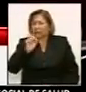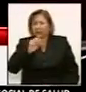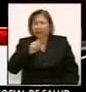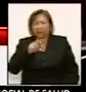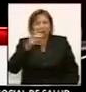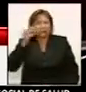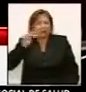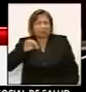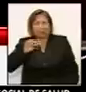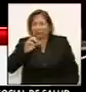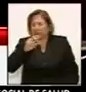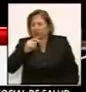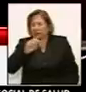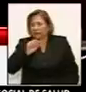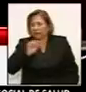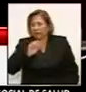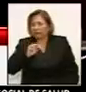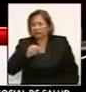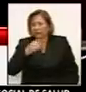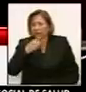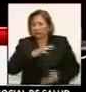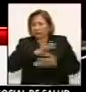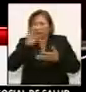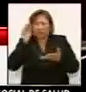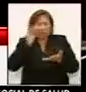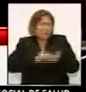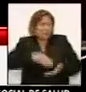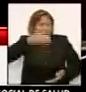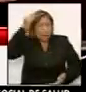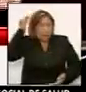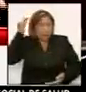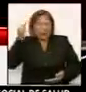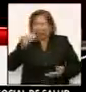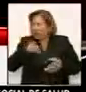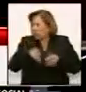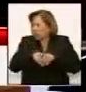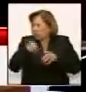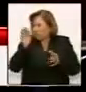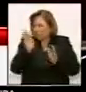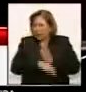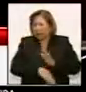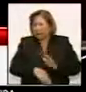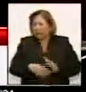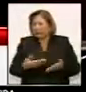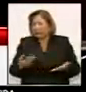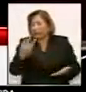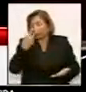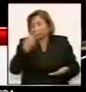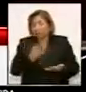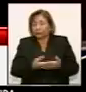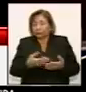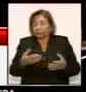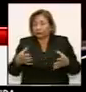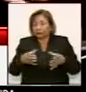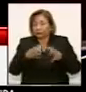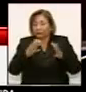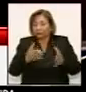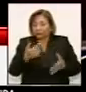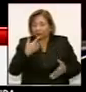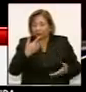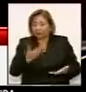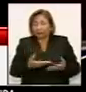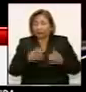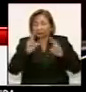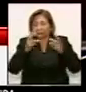época de Montesinos. Esta es la más grande de todas. Es geopolítica, ha abarcado las regiones. Y ayer conversábamos con unos congresistas en el almuerzo y